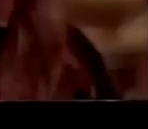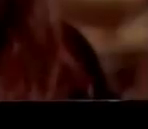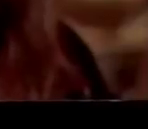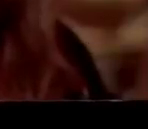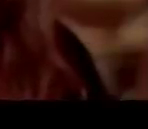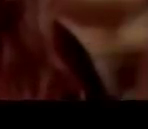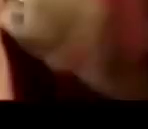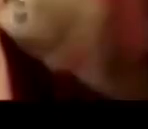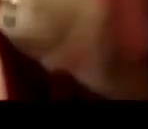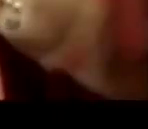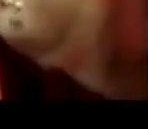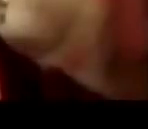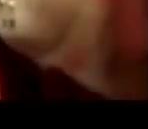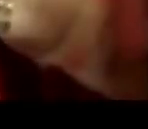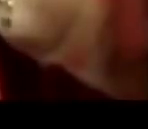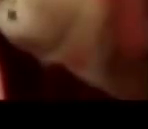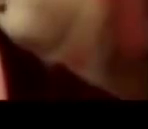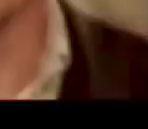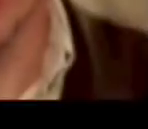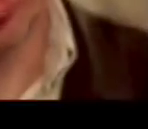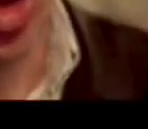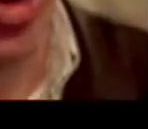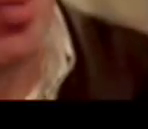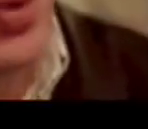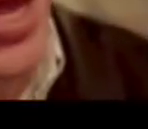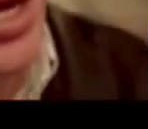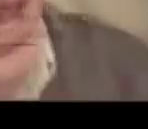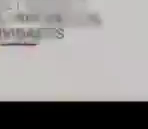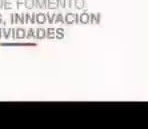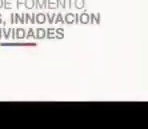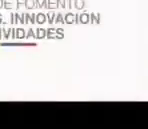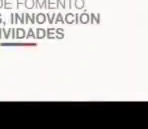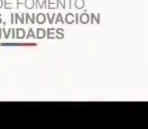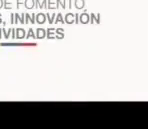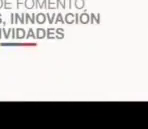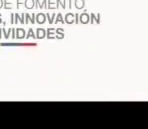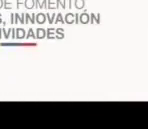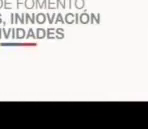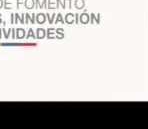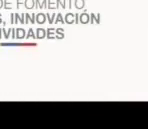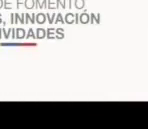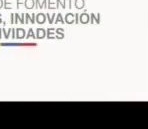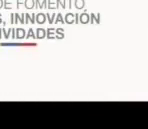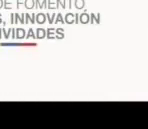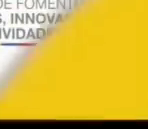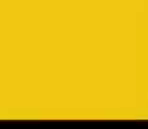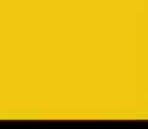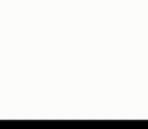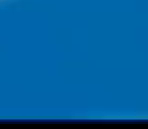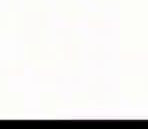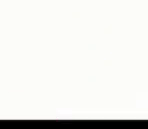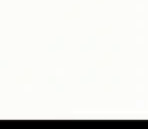¡Qué grupos! Va a estar buenísimo. No se pierda. Con el auspicio de...